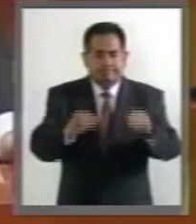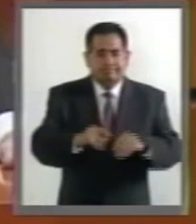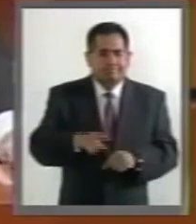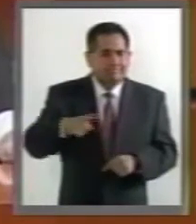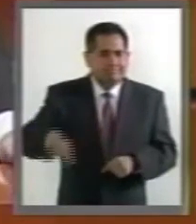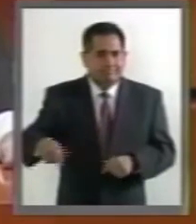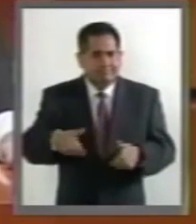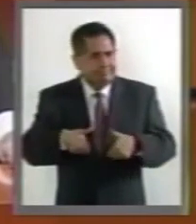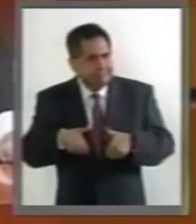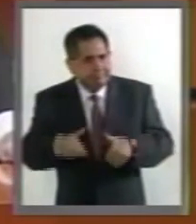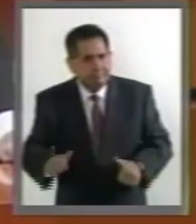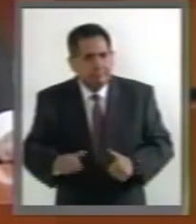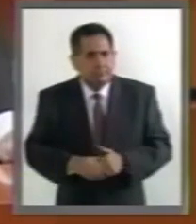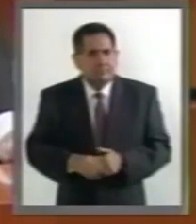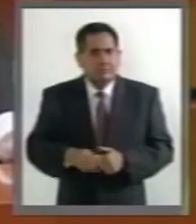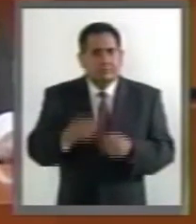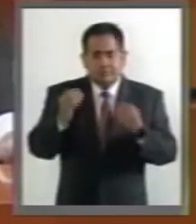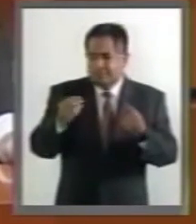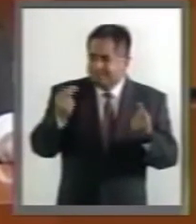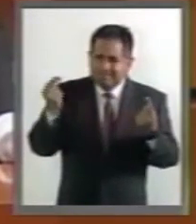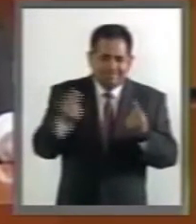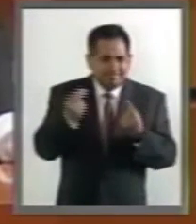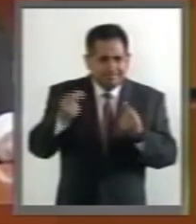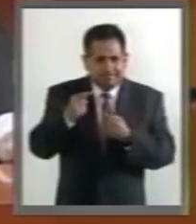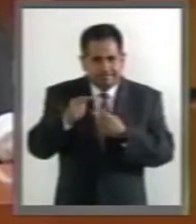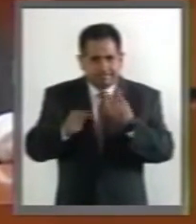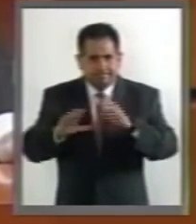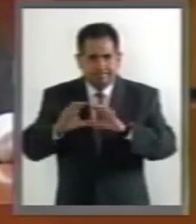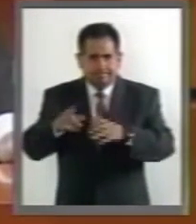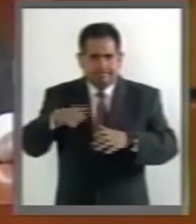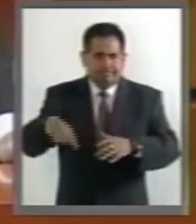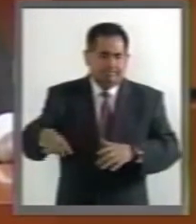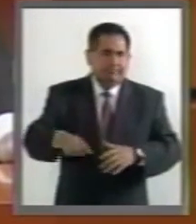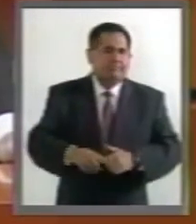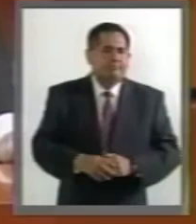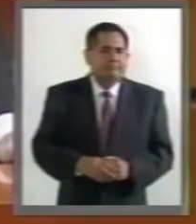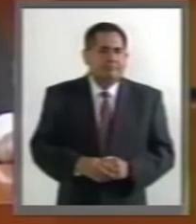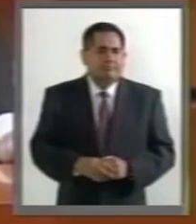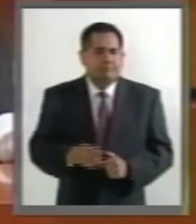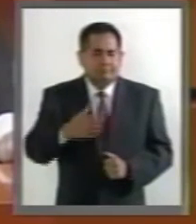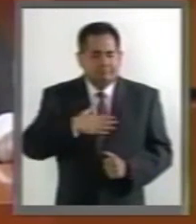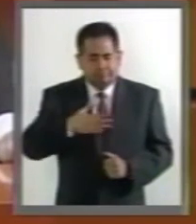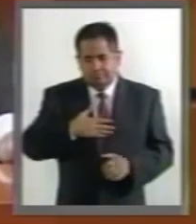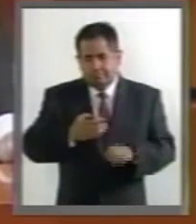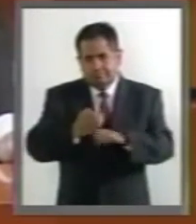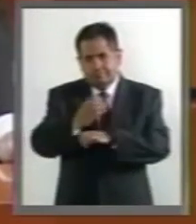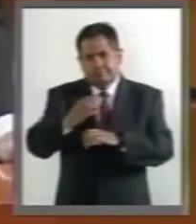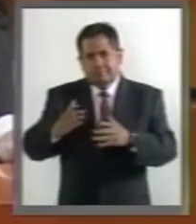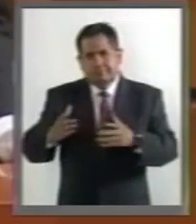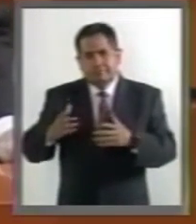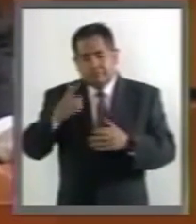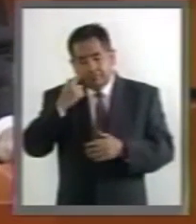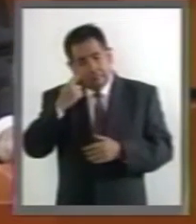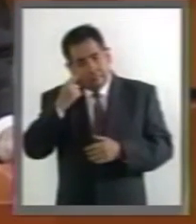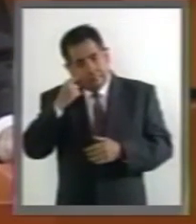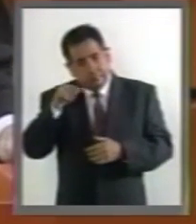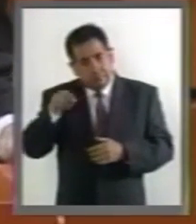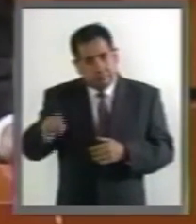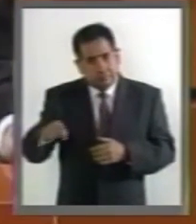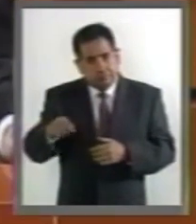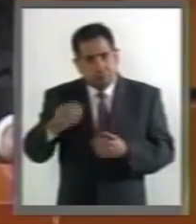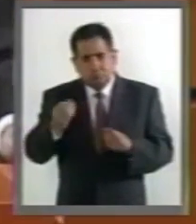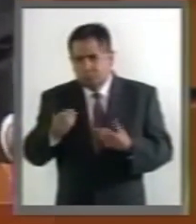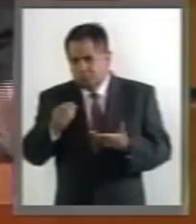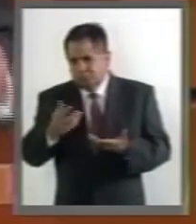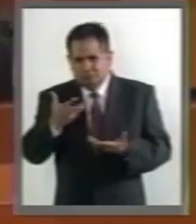hambre, hay mucha necesidad en las comunidades. Y mi estado, que se ha caracterizado por ser un